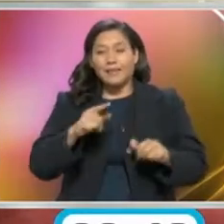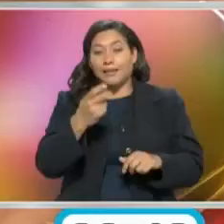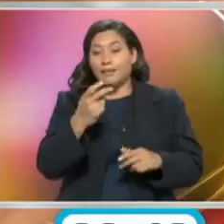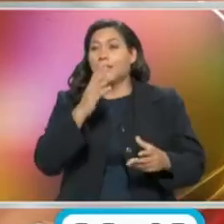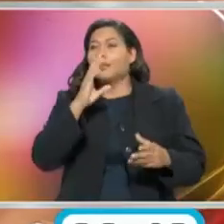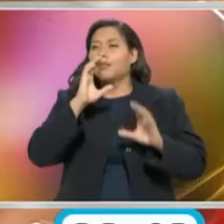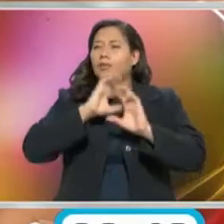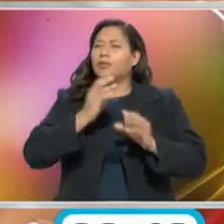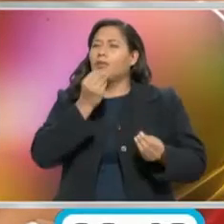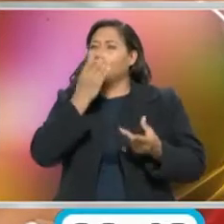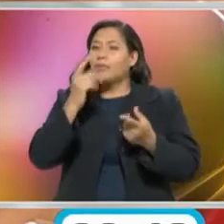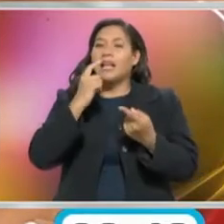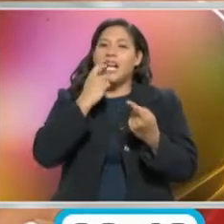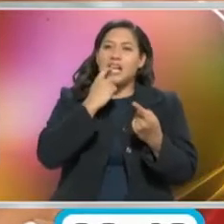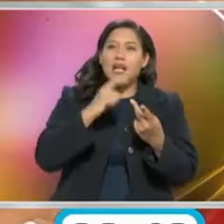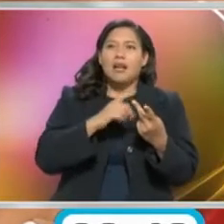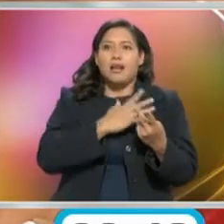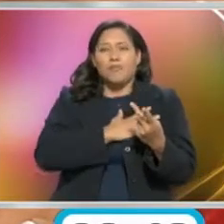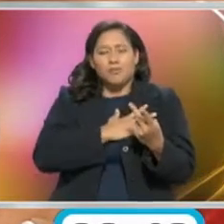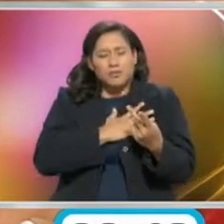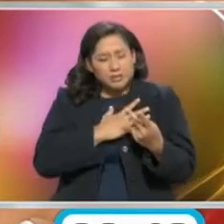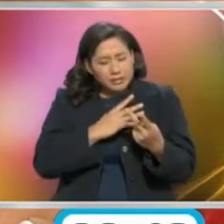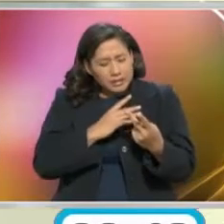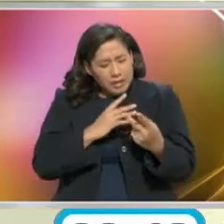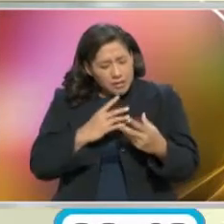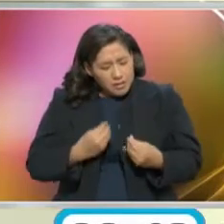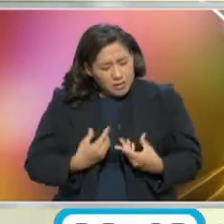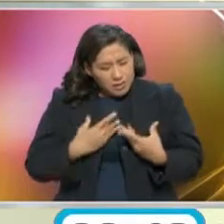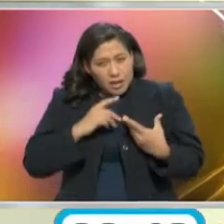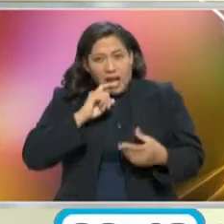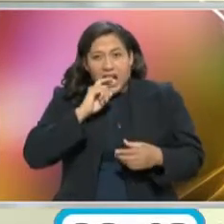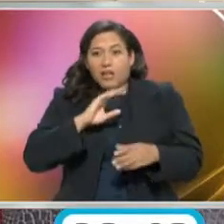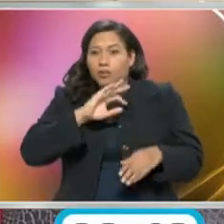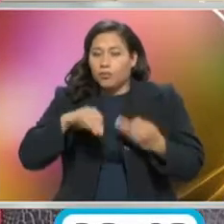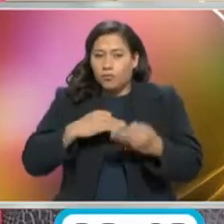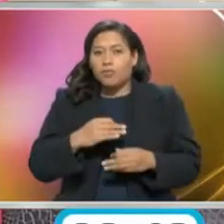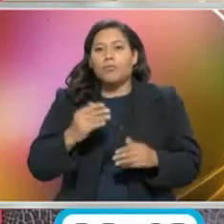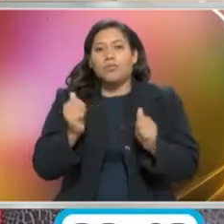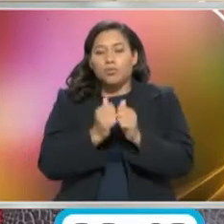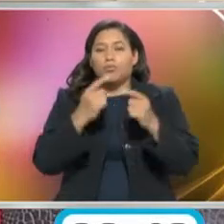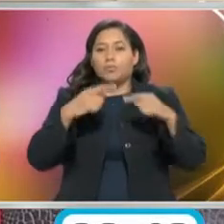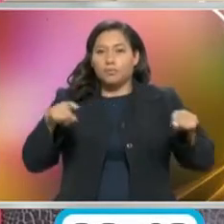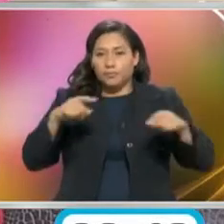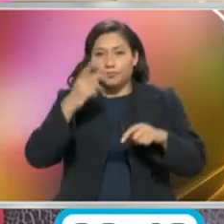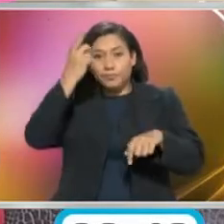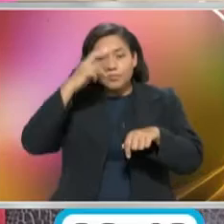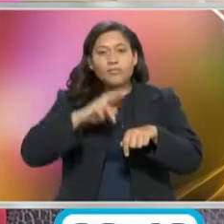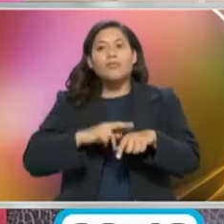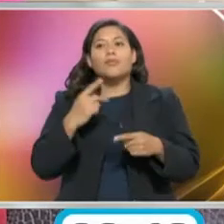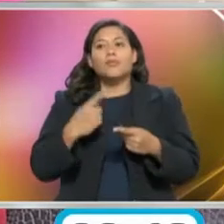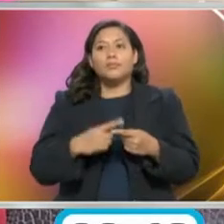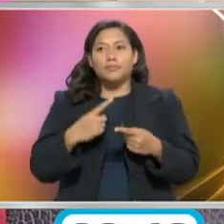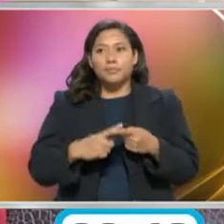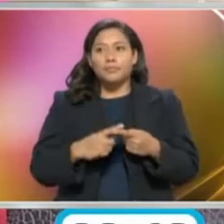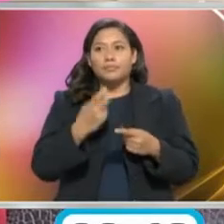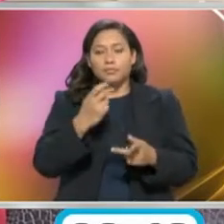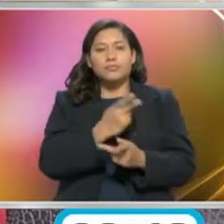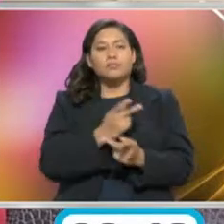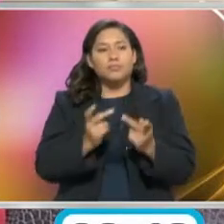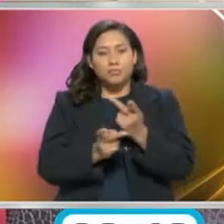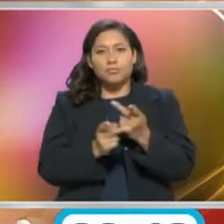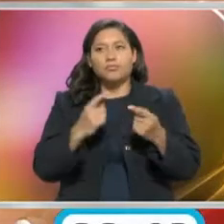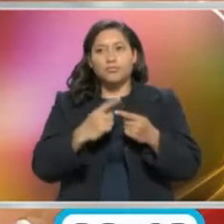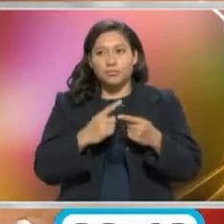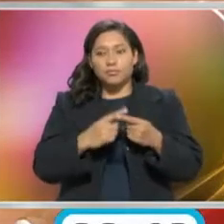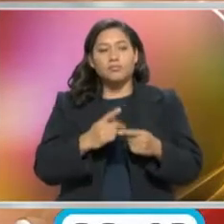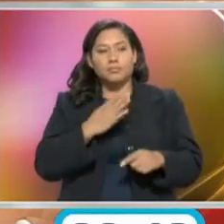tiene celos, tiene amor, tiene pasión, tiene todo. Y se complementa a través de la música. Los directores que están a cargo de esta producción, platíquenos Así